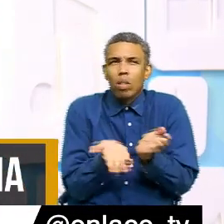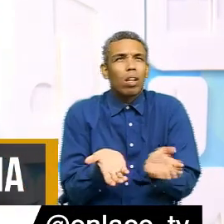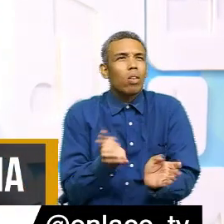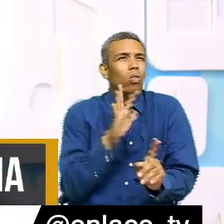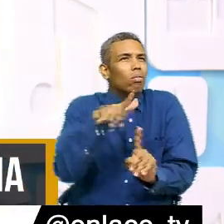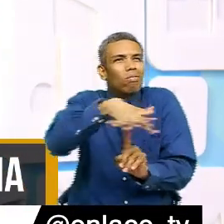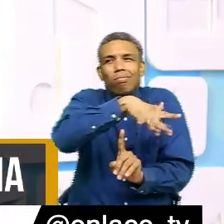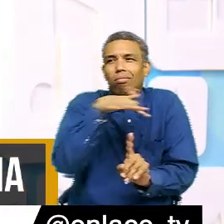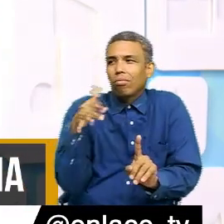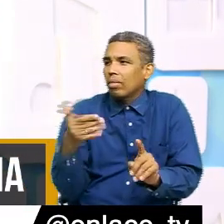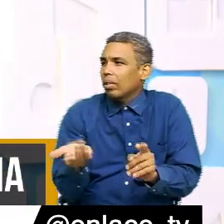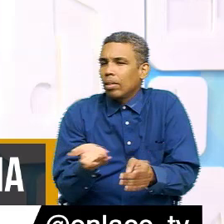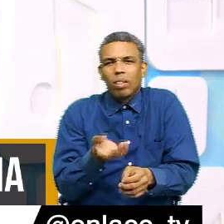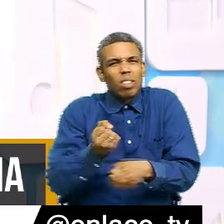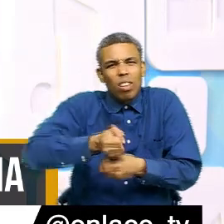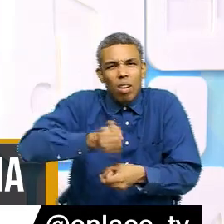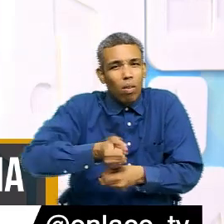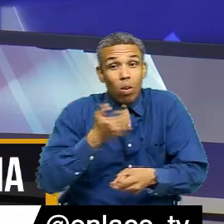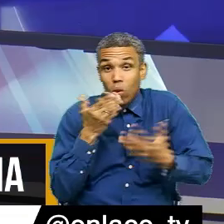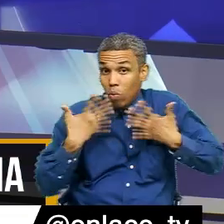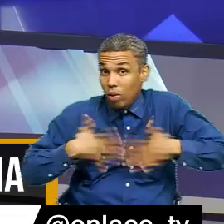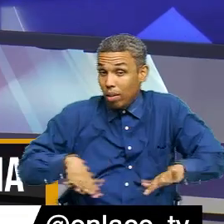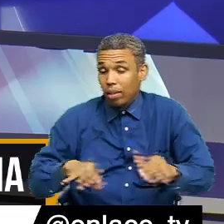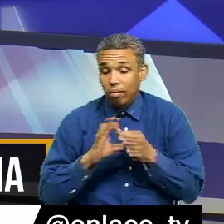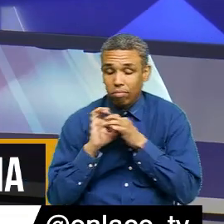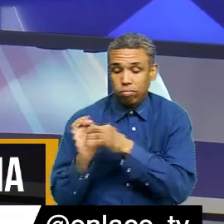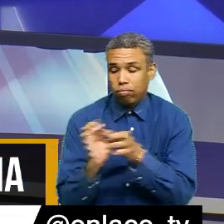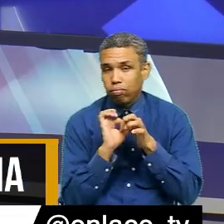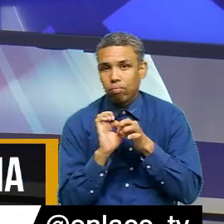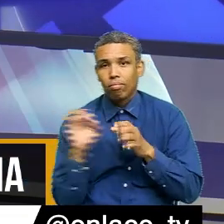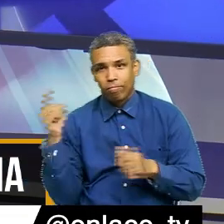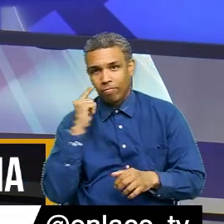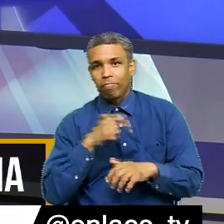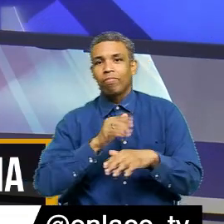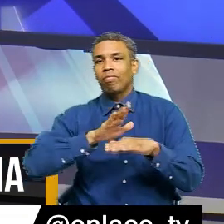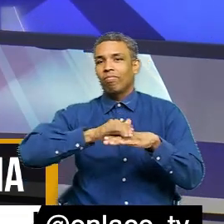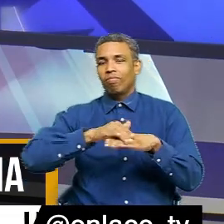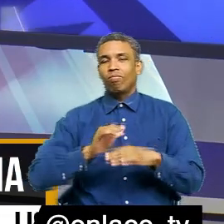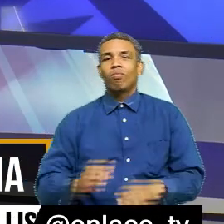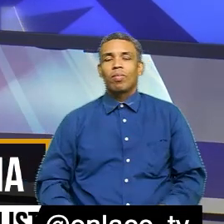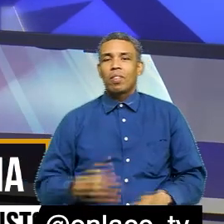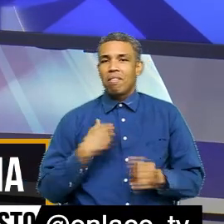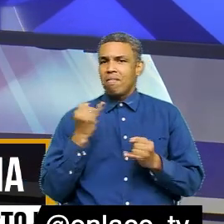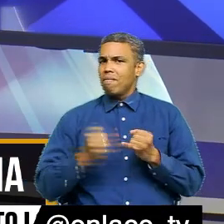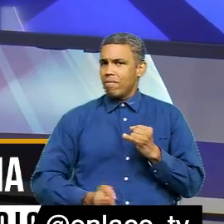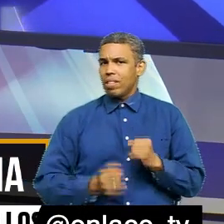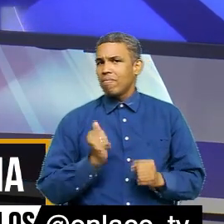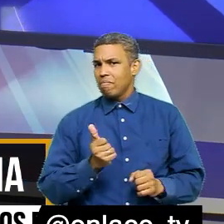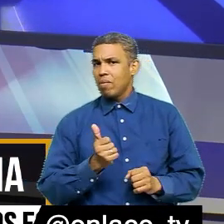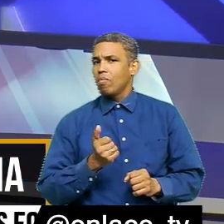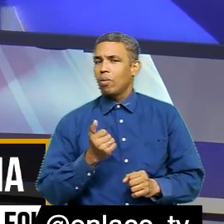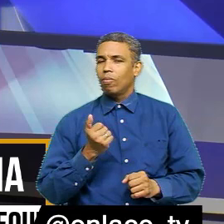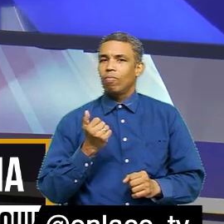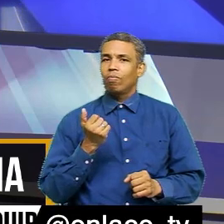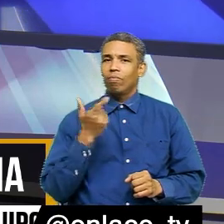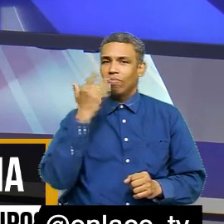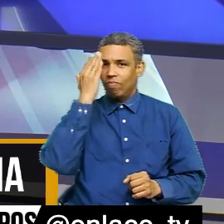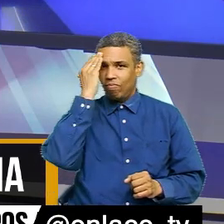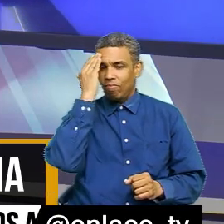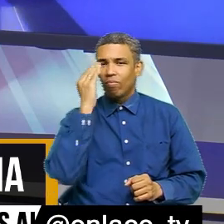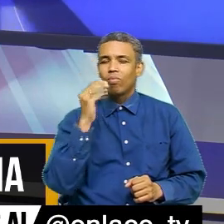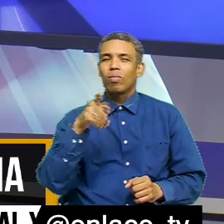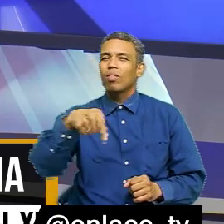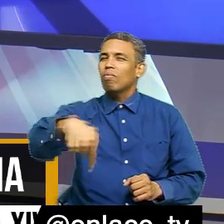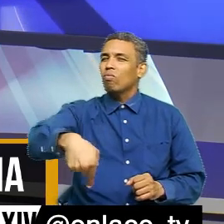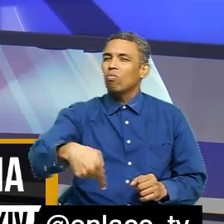bueno, donde sea hay que trabajar por la familia. Gracias, Padre. Invitación especial para terminar esta semana diocesana por la familia. Esta noche la invitación